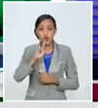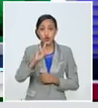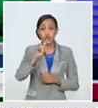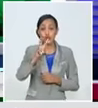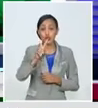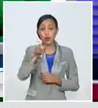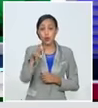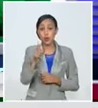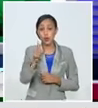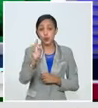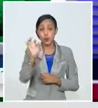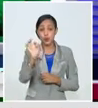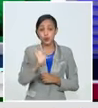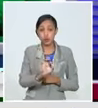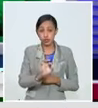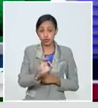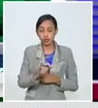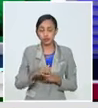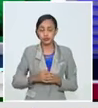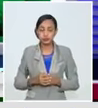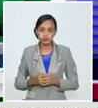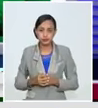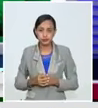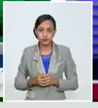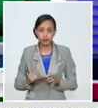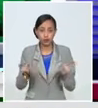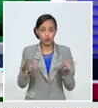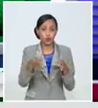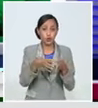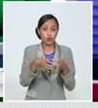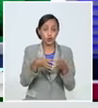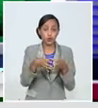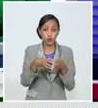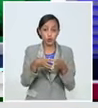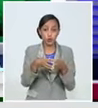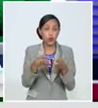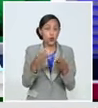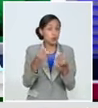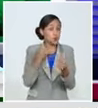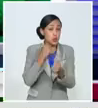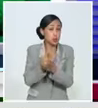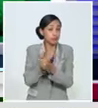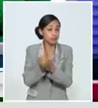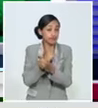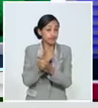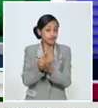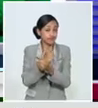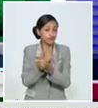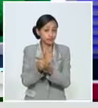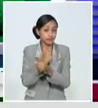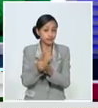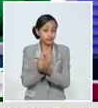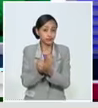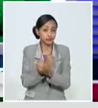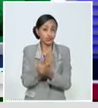92,1%. Grupo de riesgo, no, grupo de mucho riesgo. De cada 100